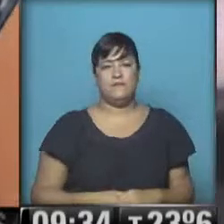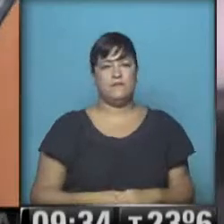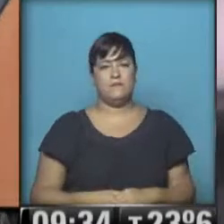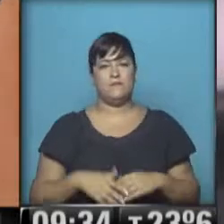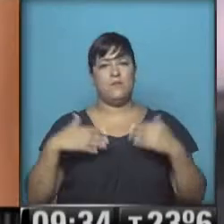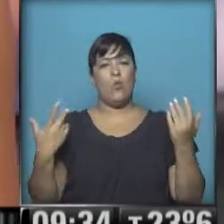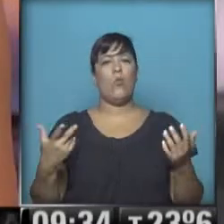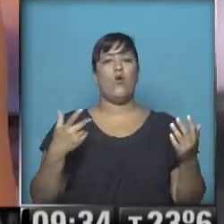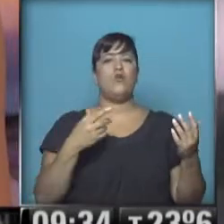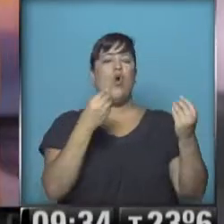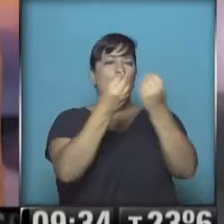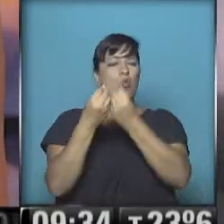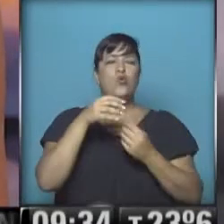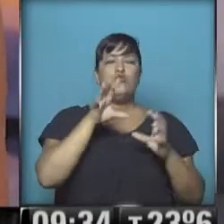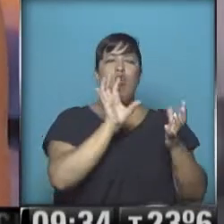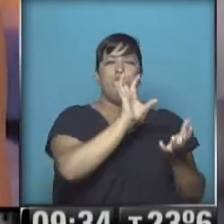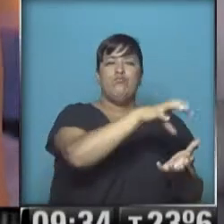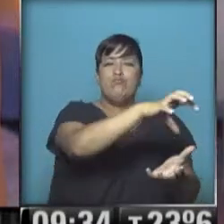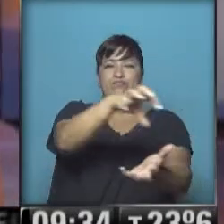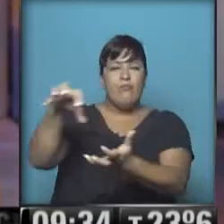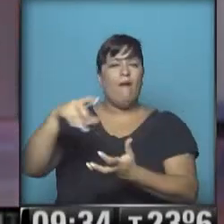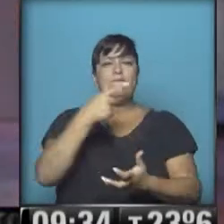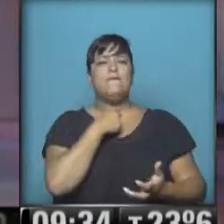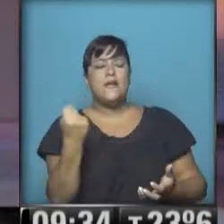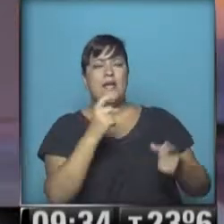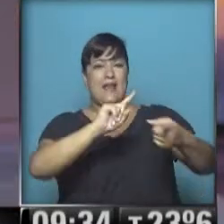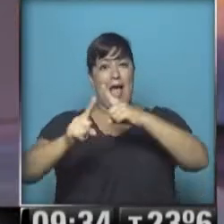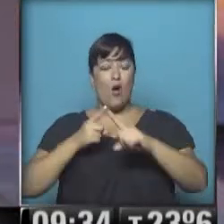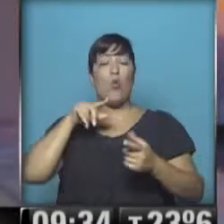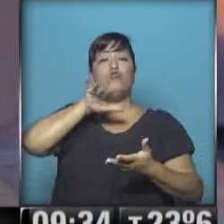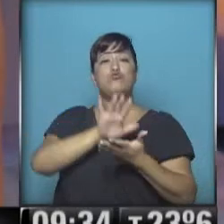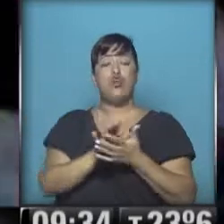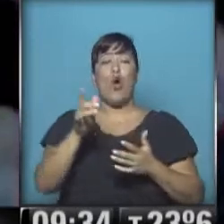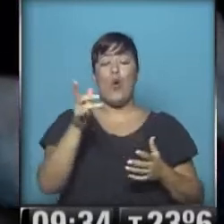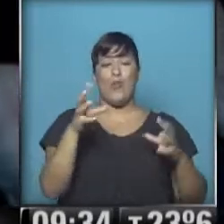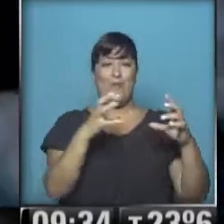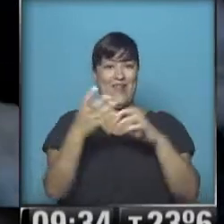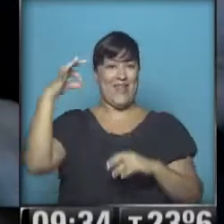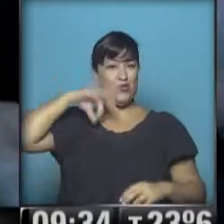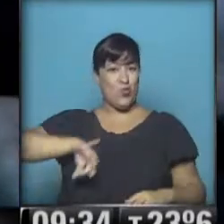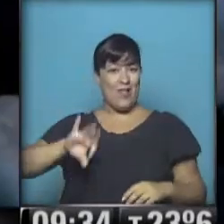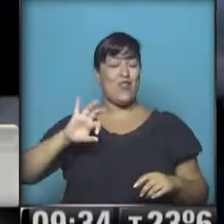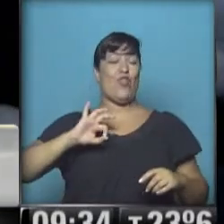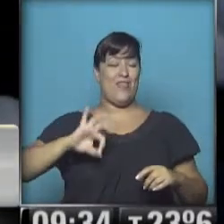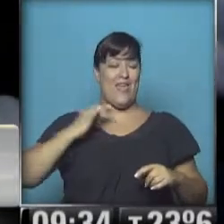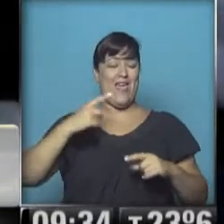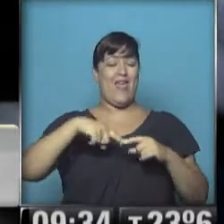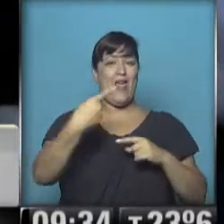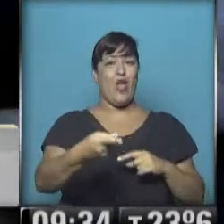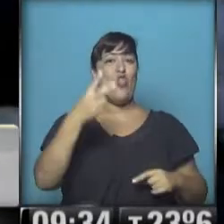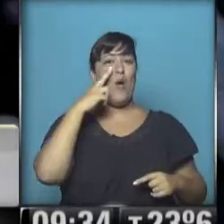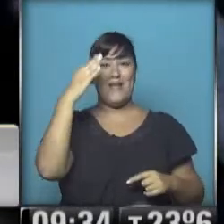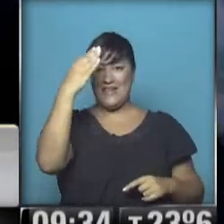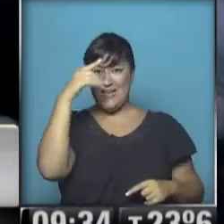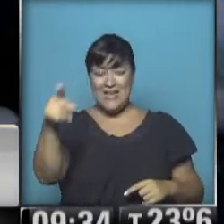bueno muchos sectores están tratando de llegar a acuerdos hablamos de las paritarias para este 2015 la unión obrera metalúrgica